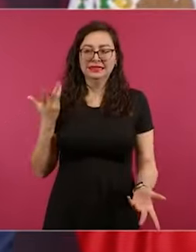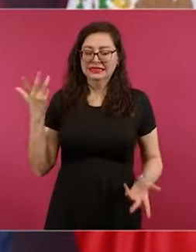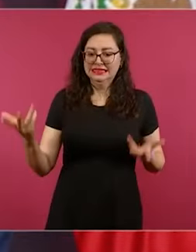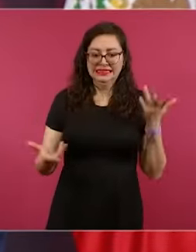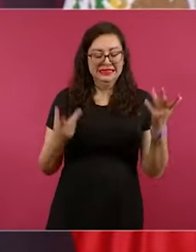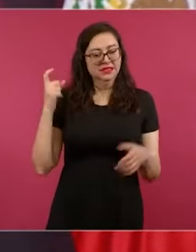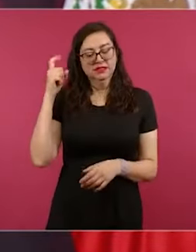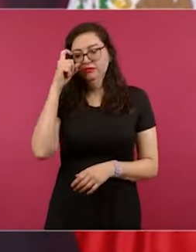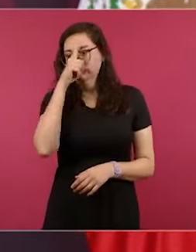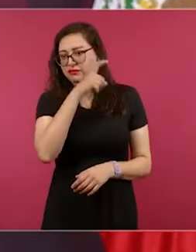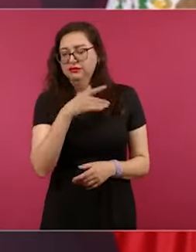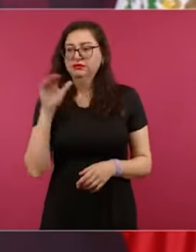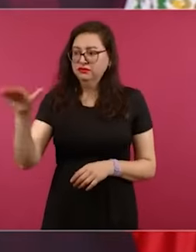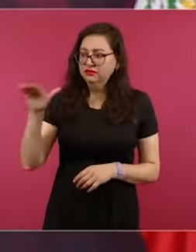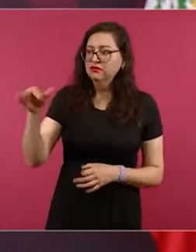estar